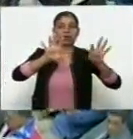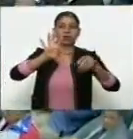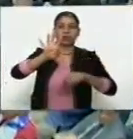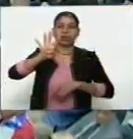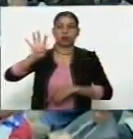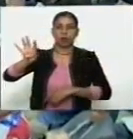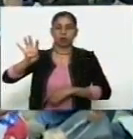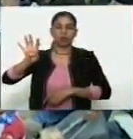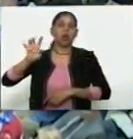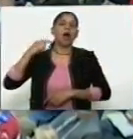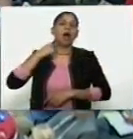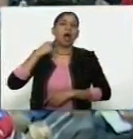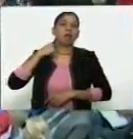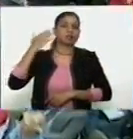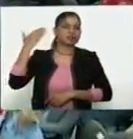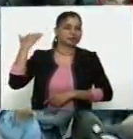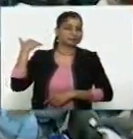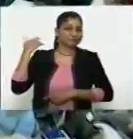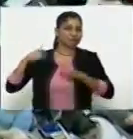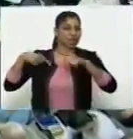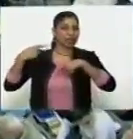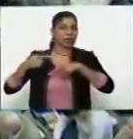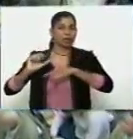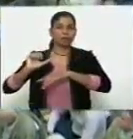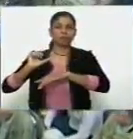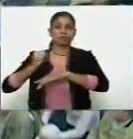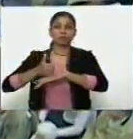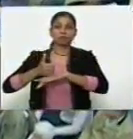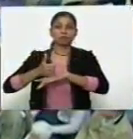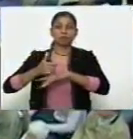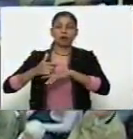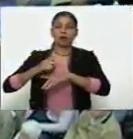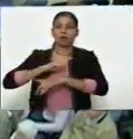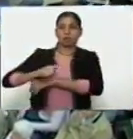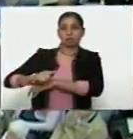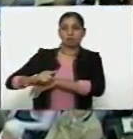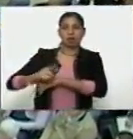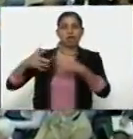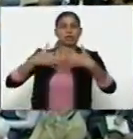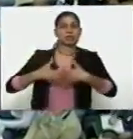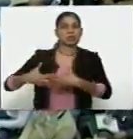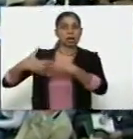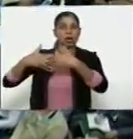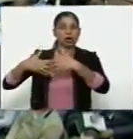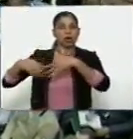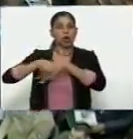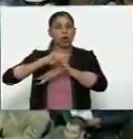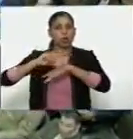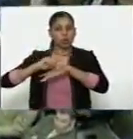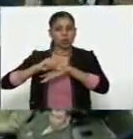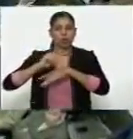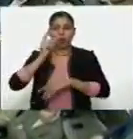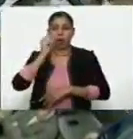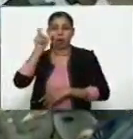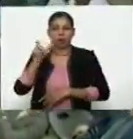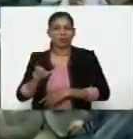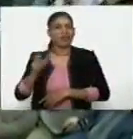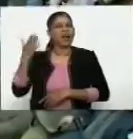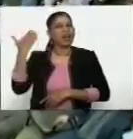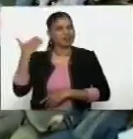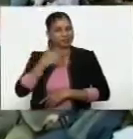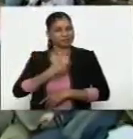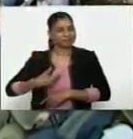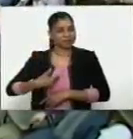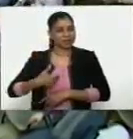1944, y luego la imposición que hizo el imperialismo yanqui en el gobierno de Nixon cuando fue derrotado